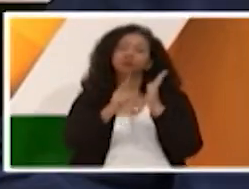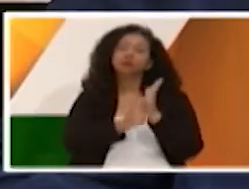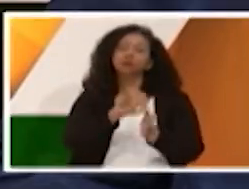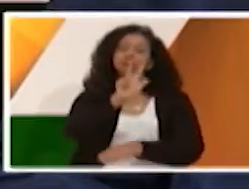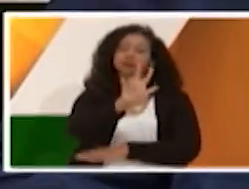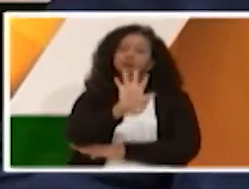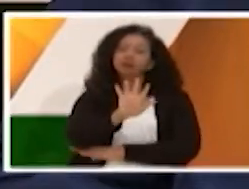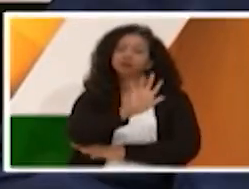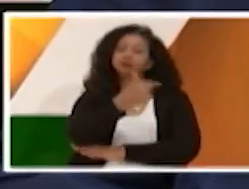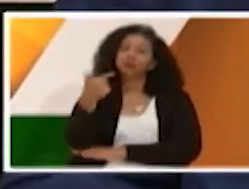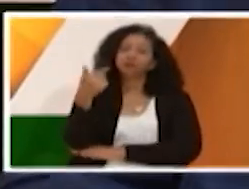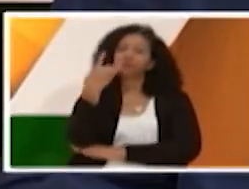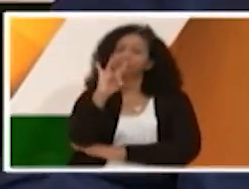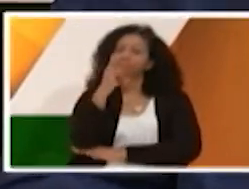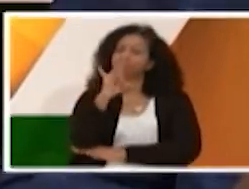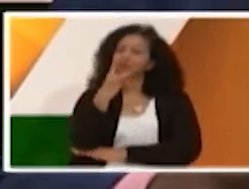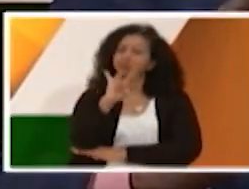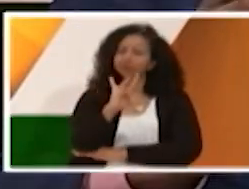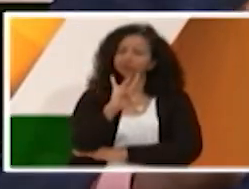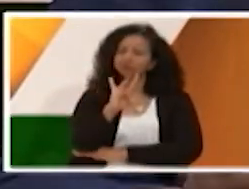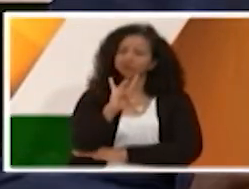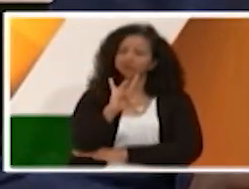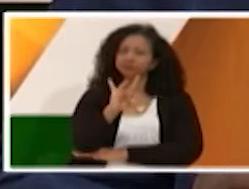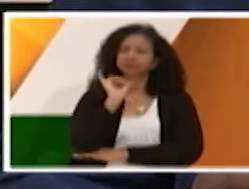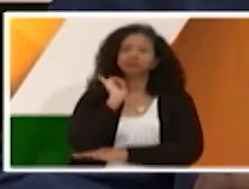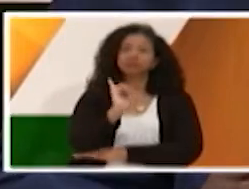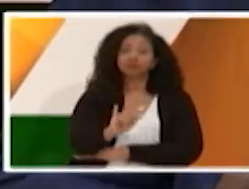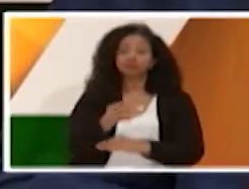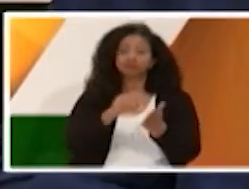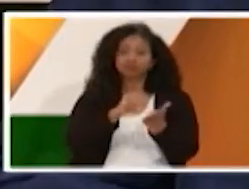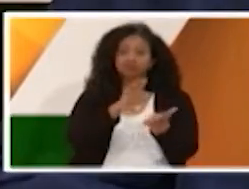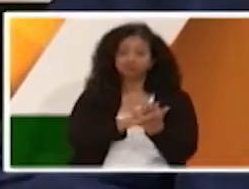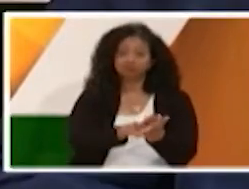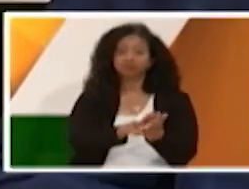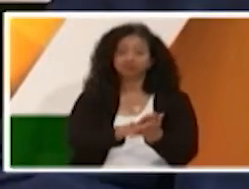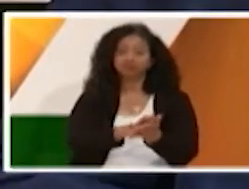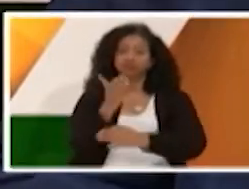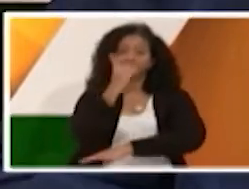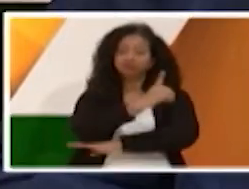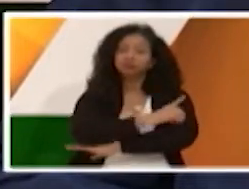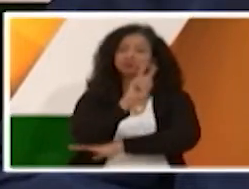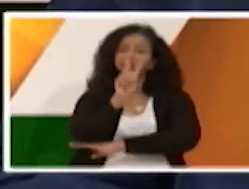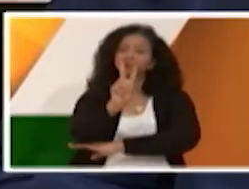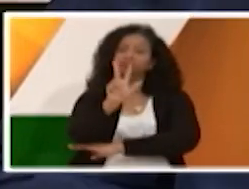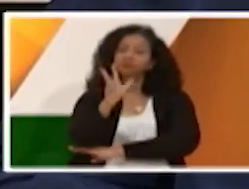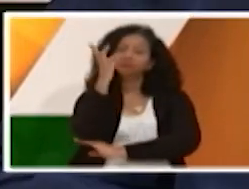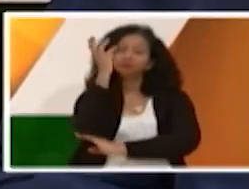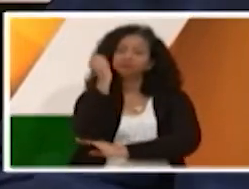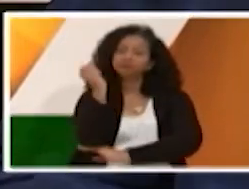3518, donde deja sellado ya el 23 de septiembre como el